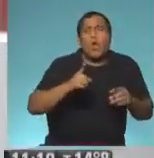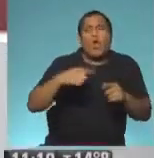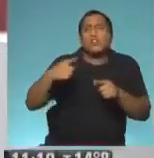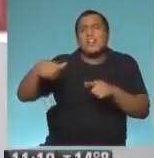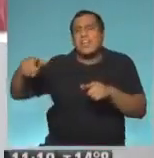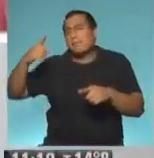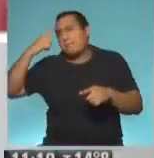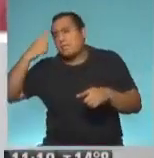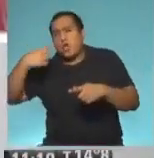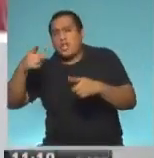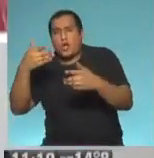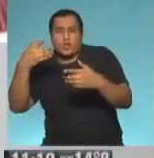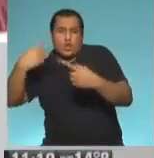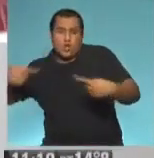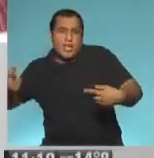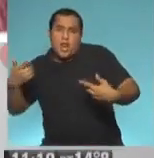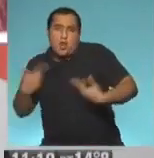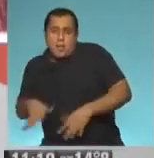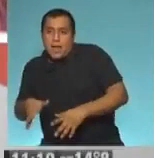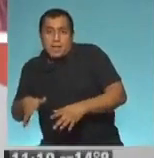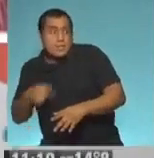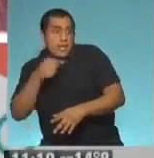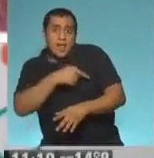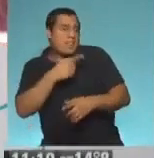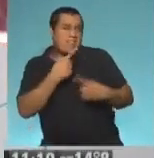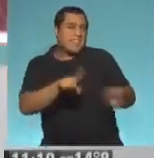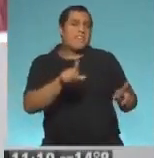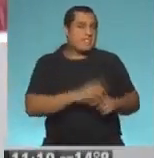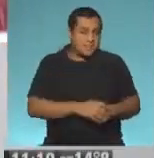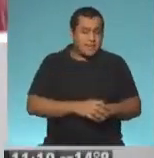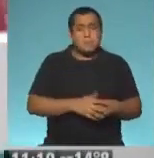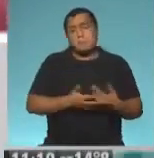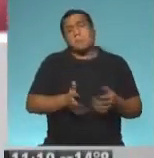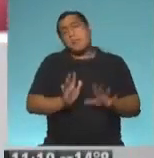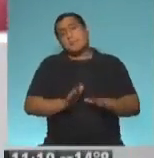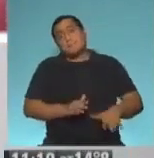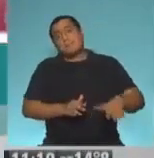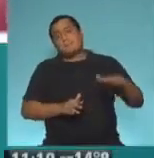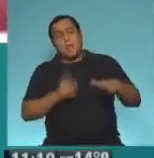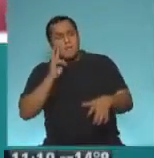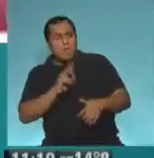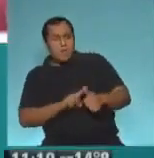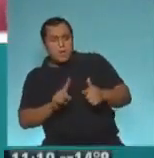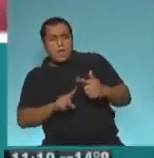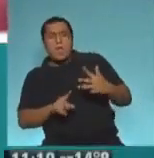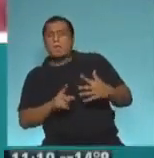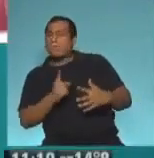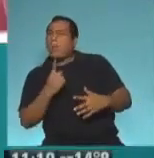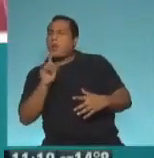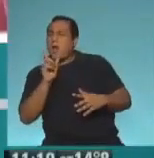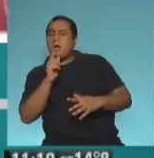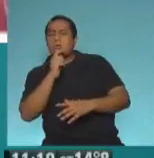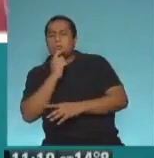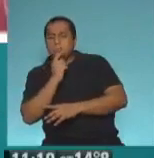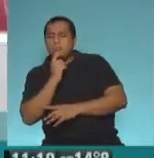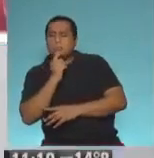como estos 2 momentos donde es una oportunidad dentro de la infancia para darnos cuenta que algo está pasando en la